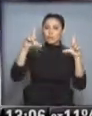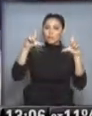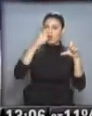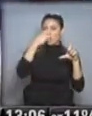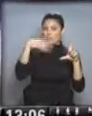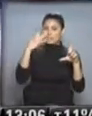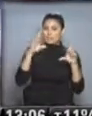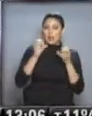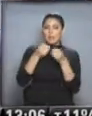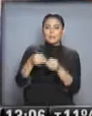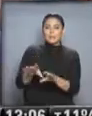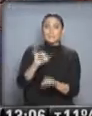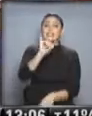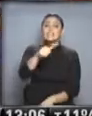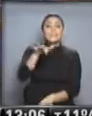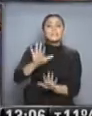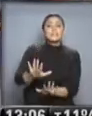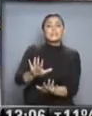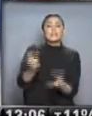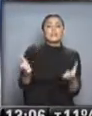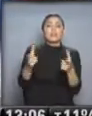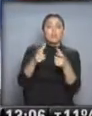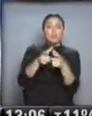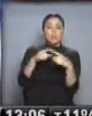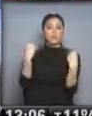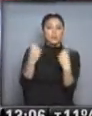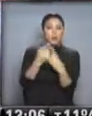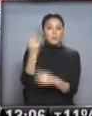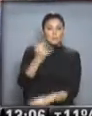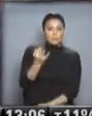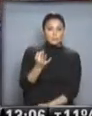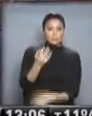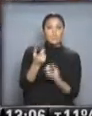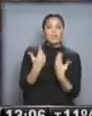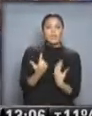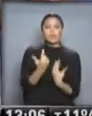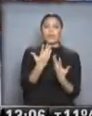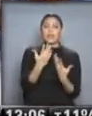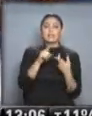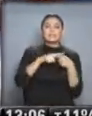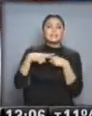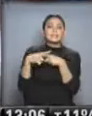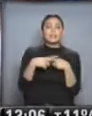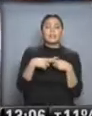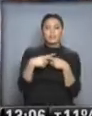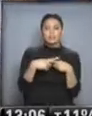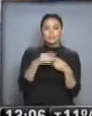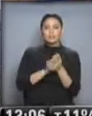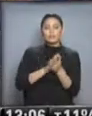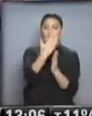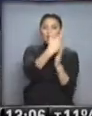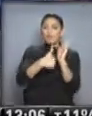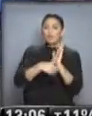si se reúnan en una asamblea plenaria en encuentro primario plenario como para poder delinear lo que será el documento